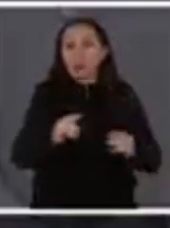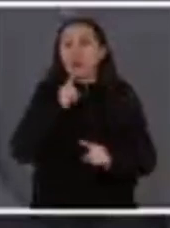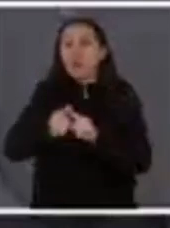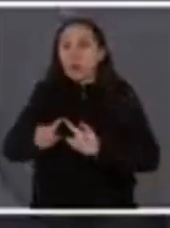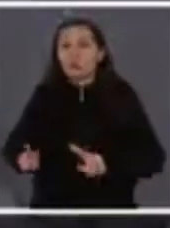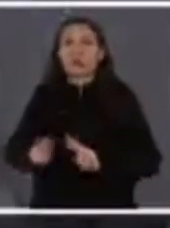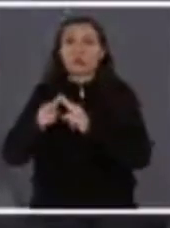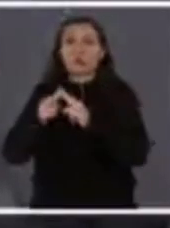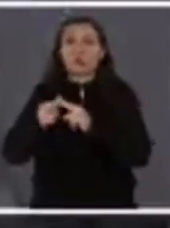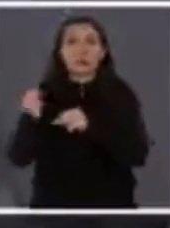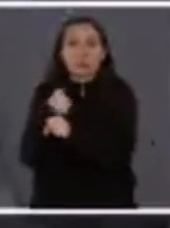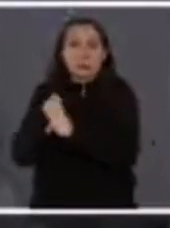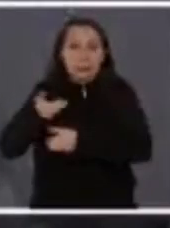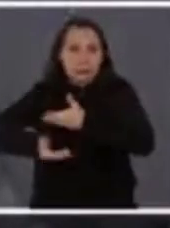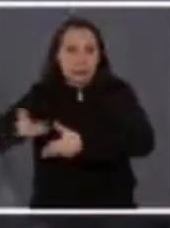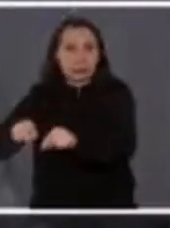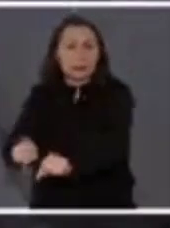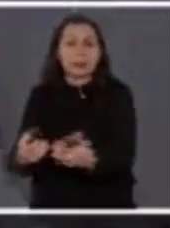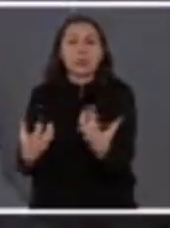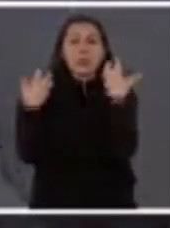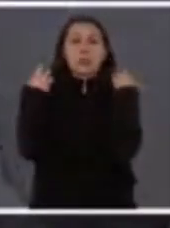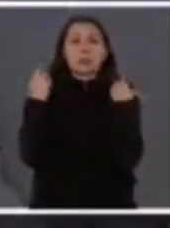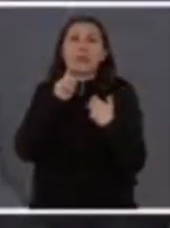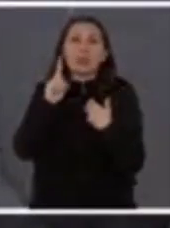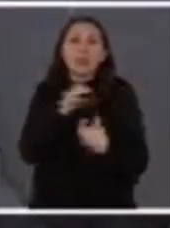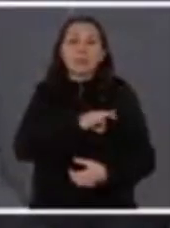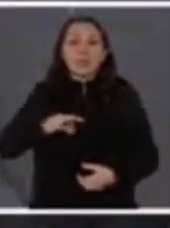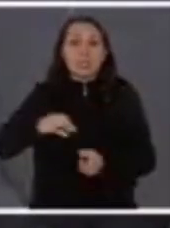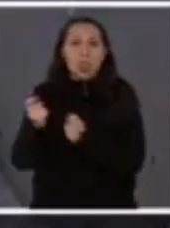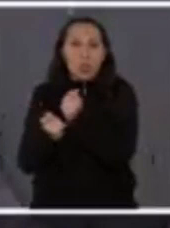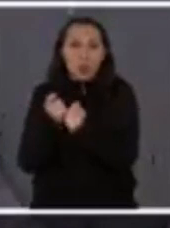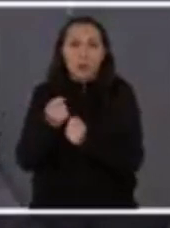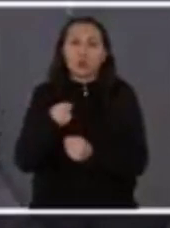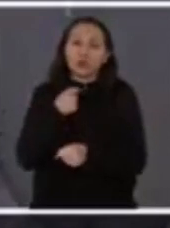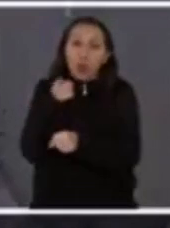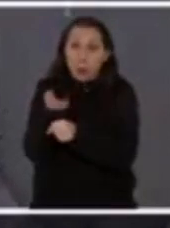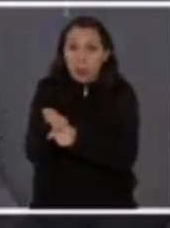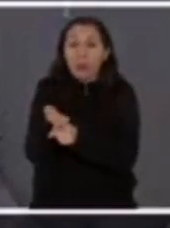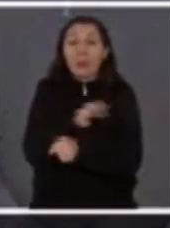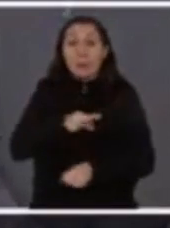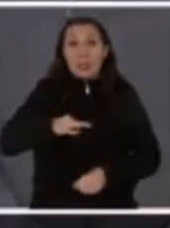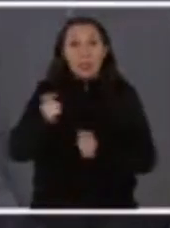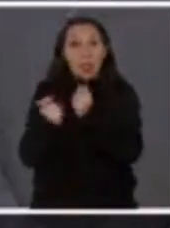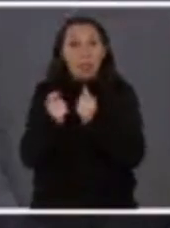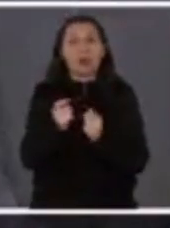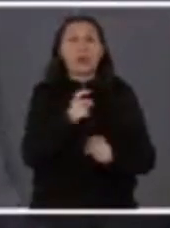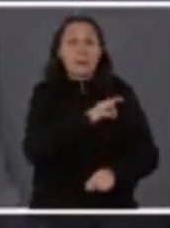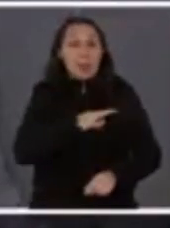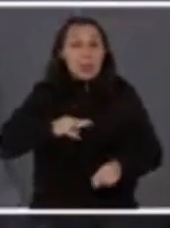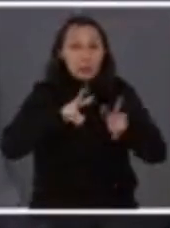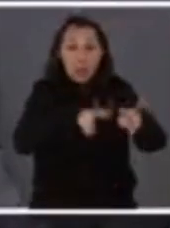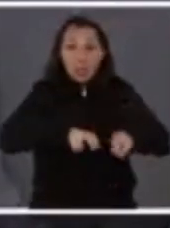un proceso de reconstrucción productiva, que estuvo a cargo del ministro de Economía. Yo le voy a encargar al ministro de Economía y al ministro de